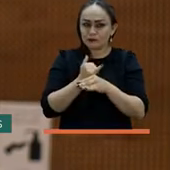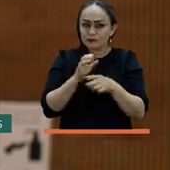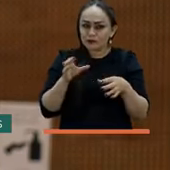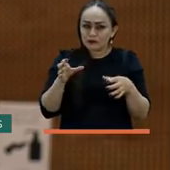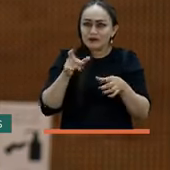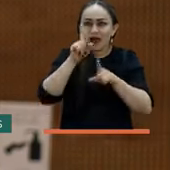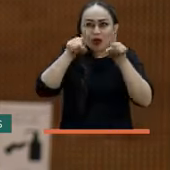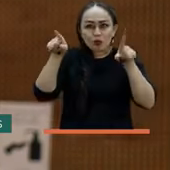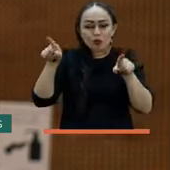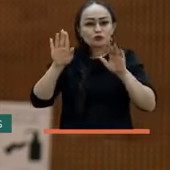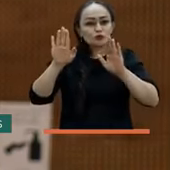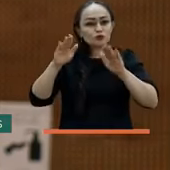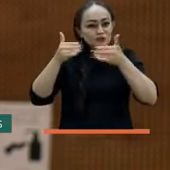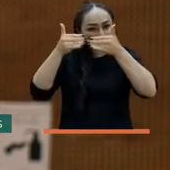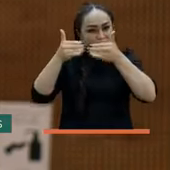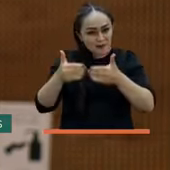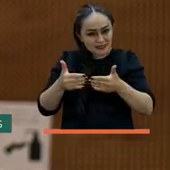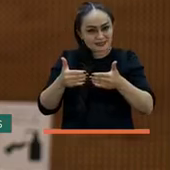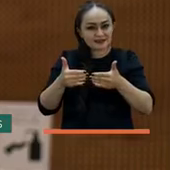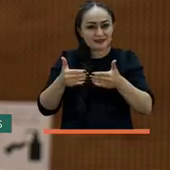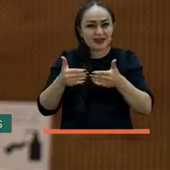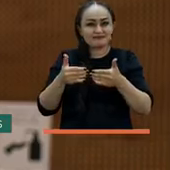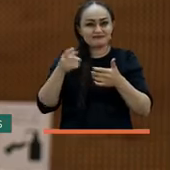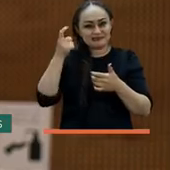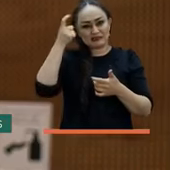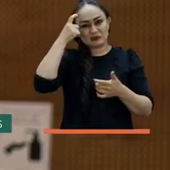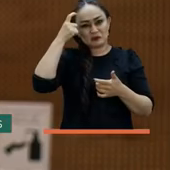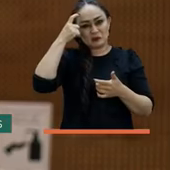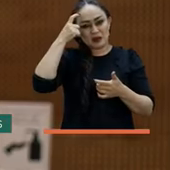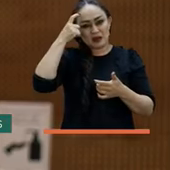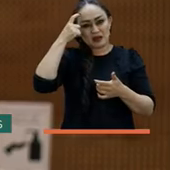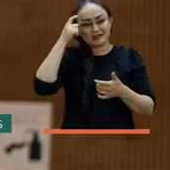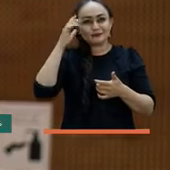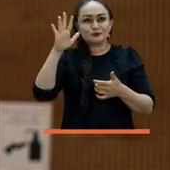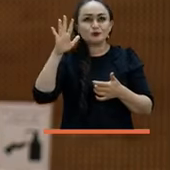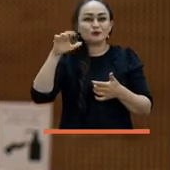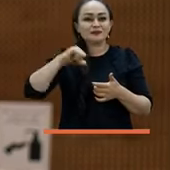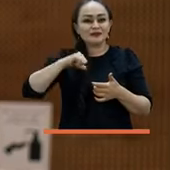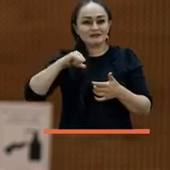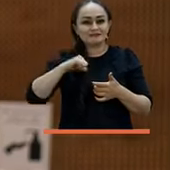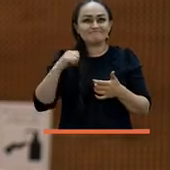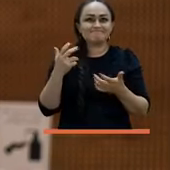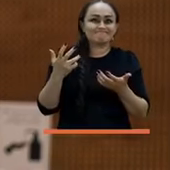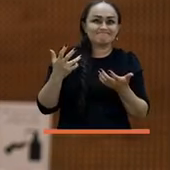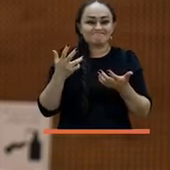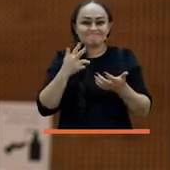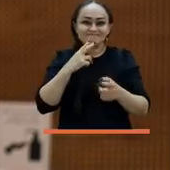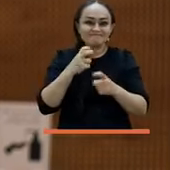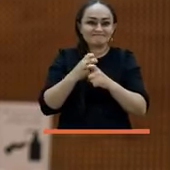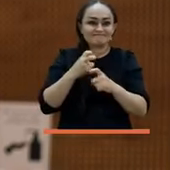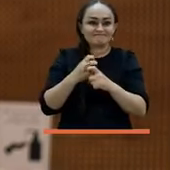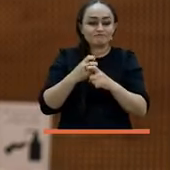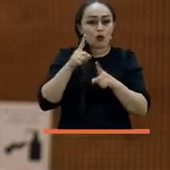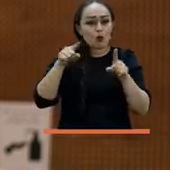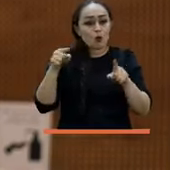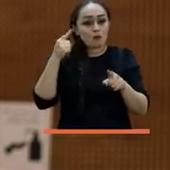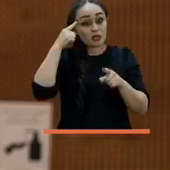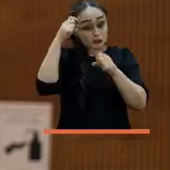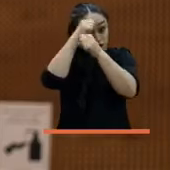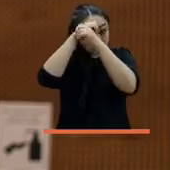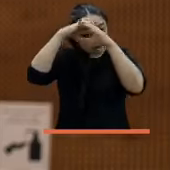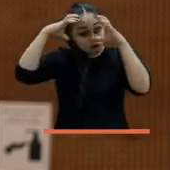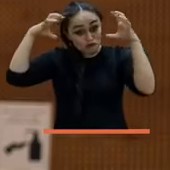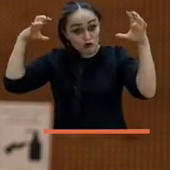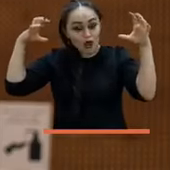discapacidad intelectual que tienen sueños que tienen metas y hay muchos por ejemplo que dicen que sueñan con ser